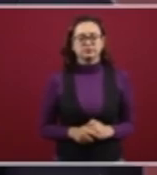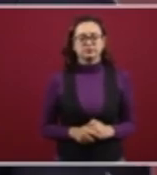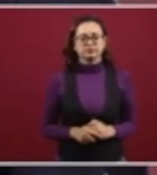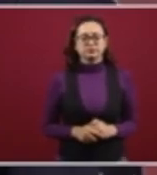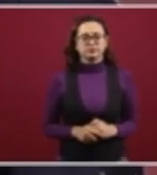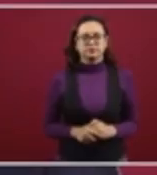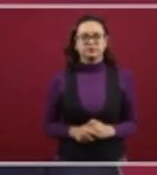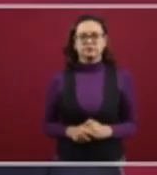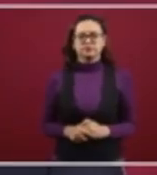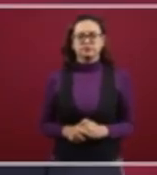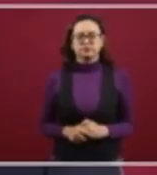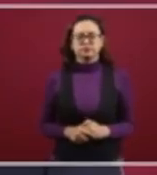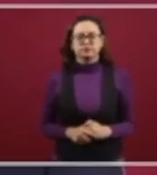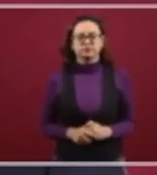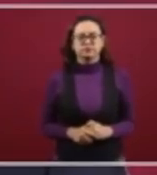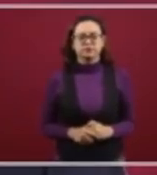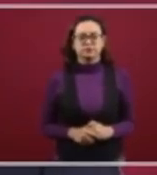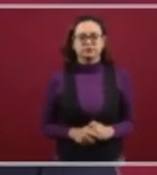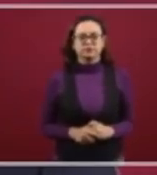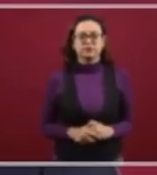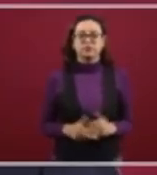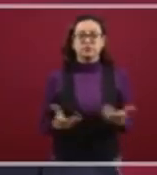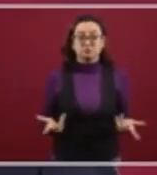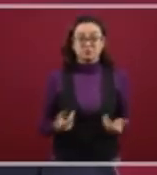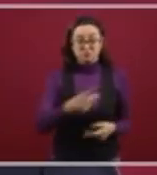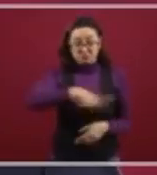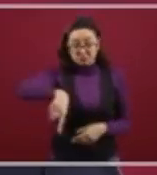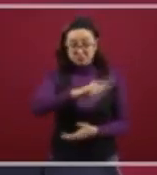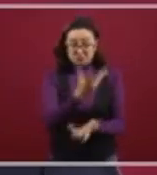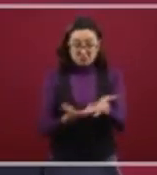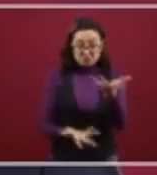es el que haya impunidad,